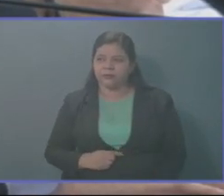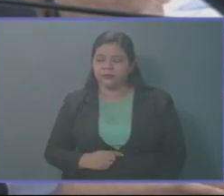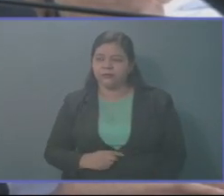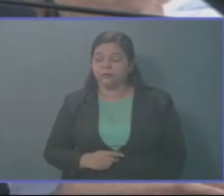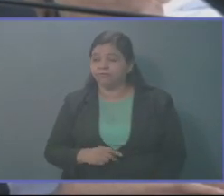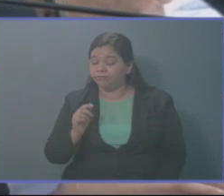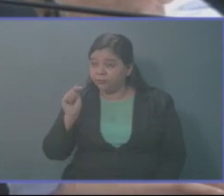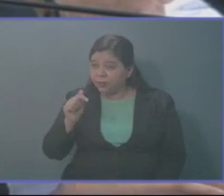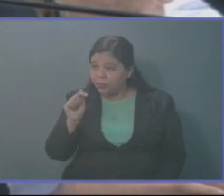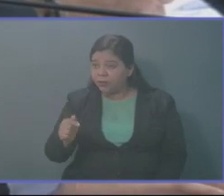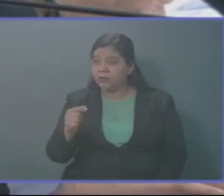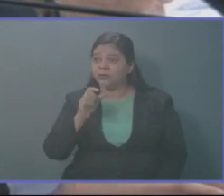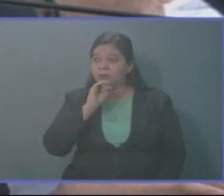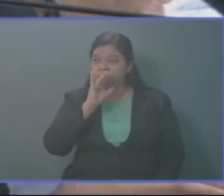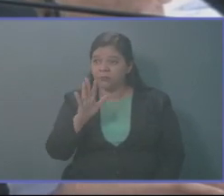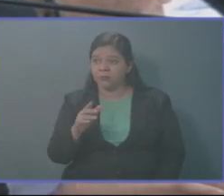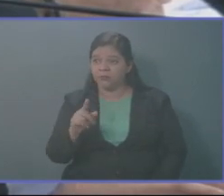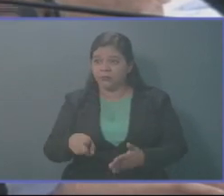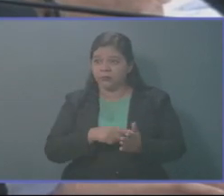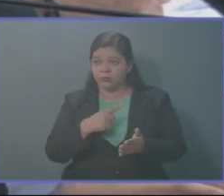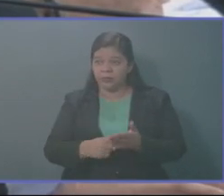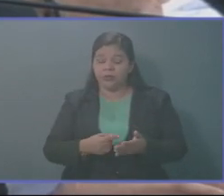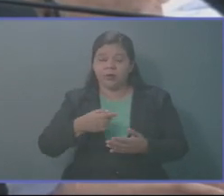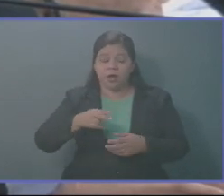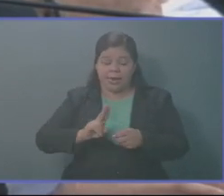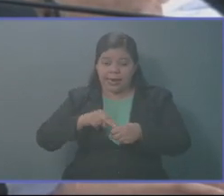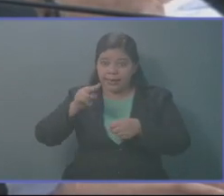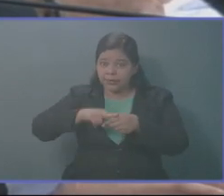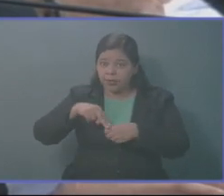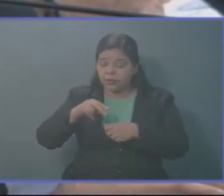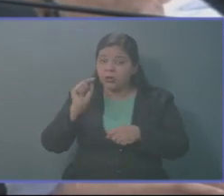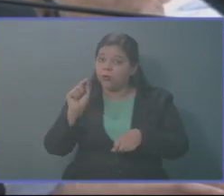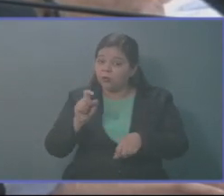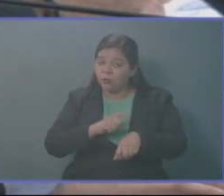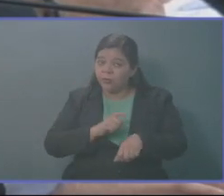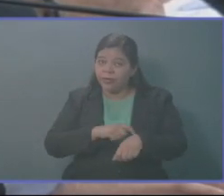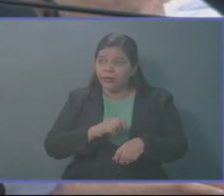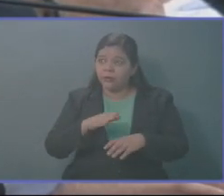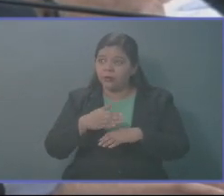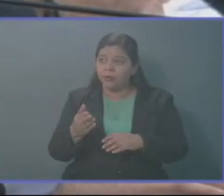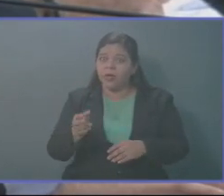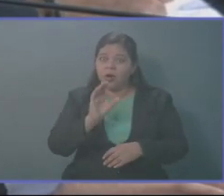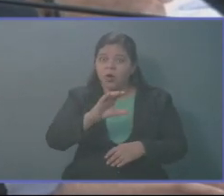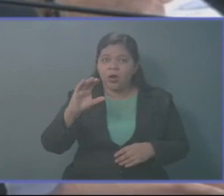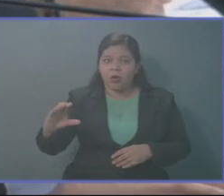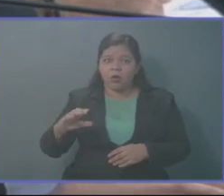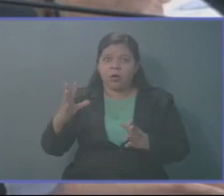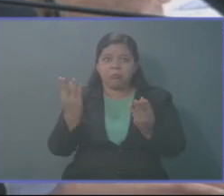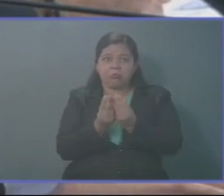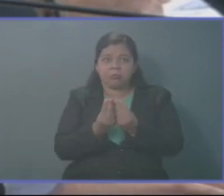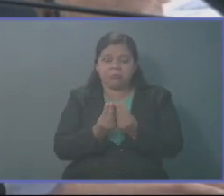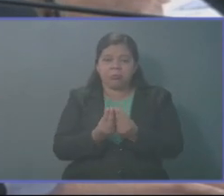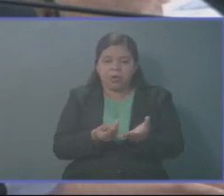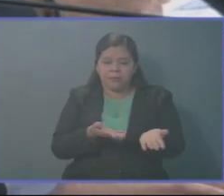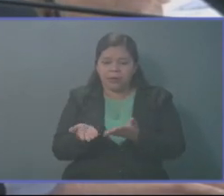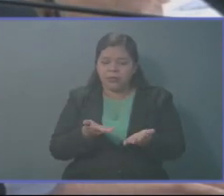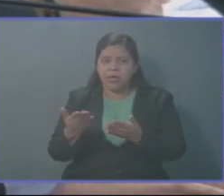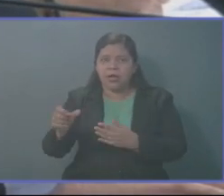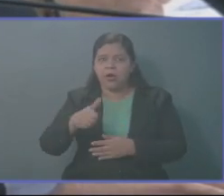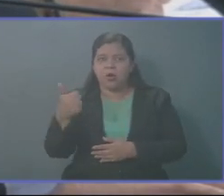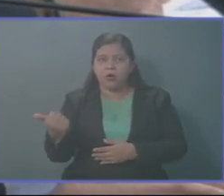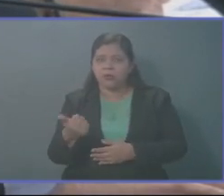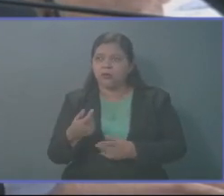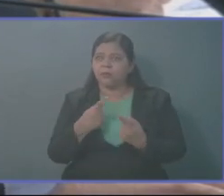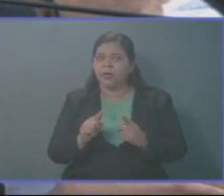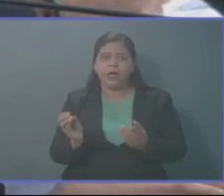Eso no estuvo prohibido. La bebida gaseosa, es más, hubo un momento que hasta se escaseó la Coca-Cola. Le vendían de otro sabor